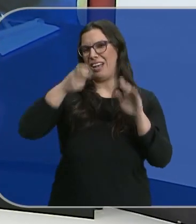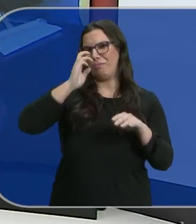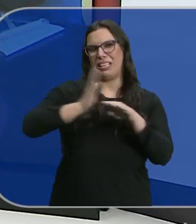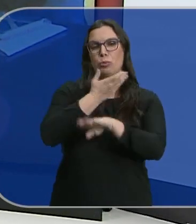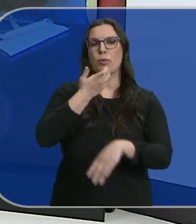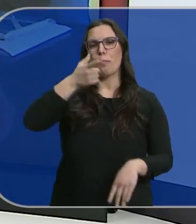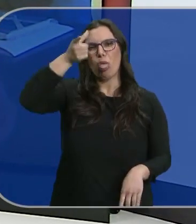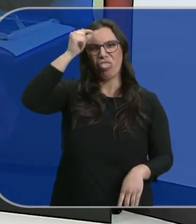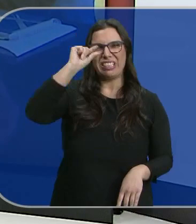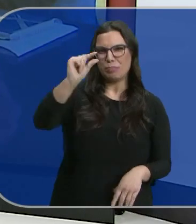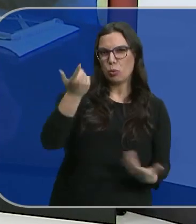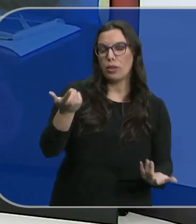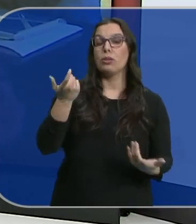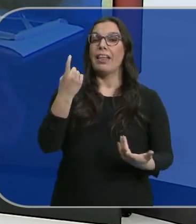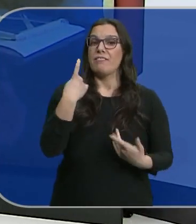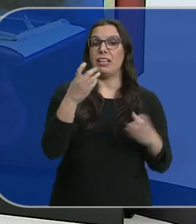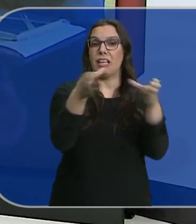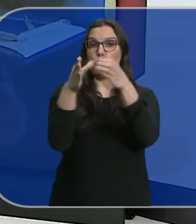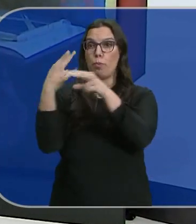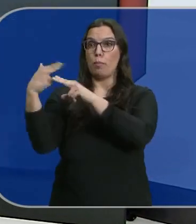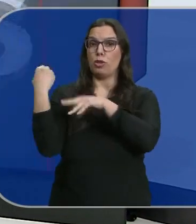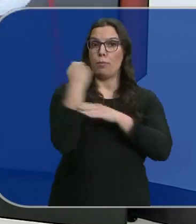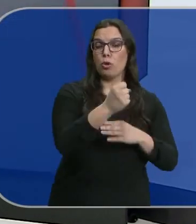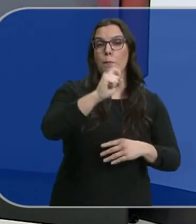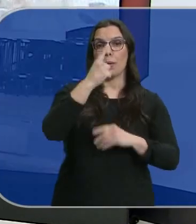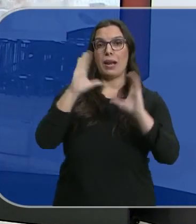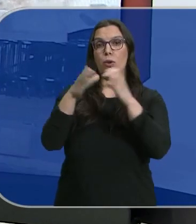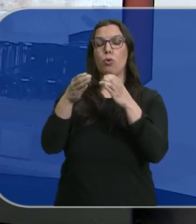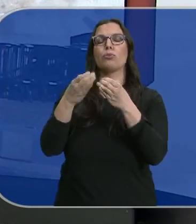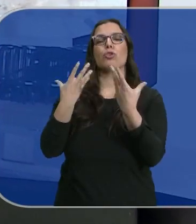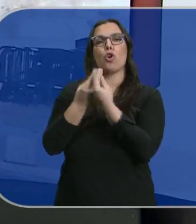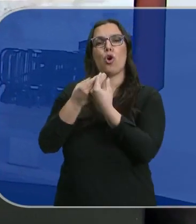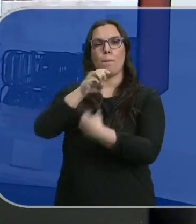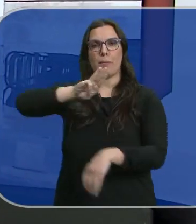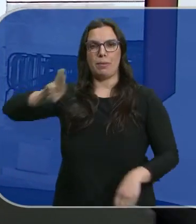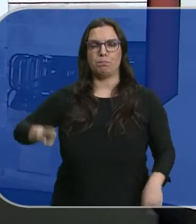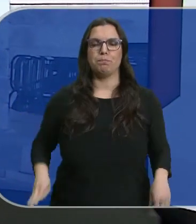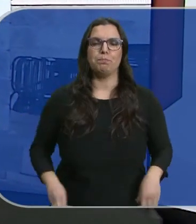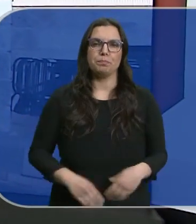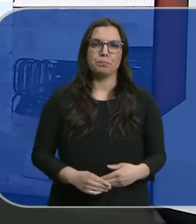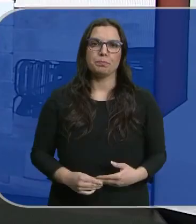Para la reforma hace falta el apoyo de los grupos. La primera reunión ha sido con el PP. Sergio García.